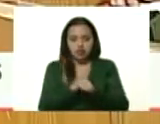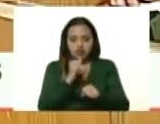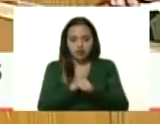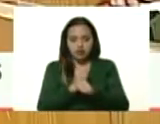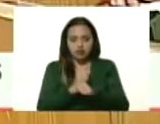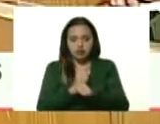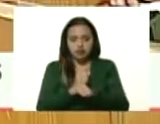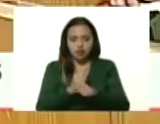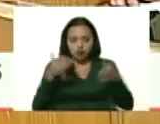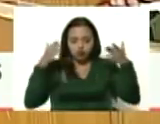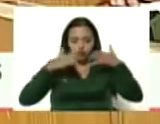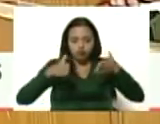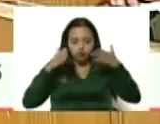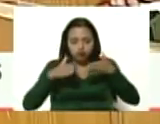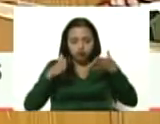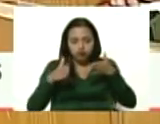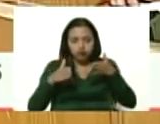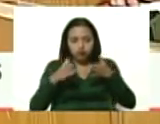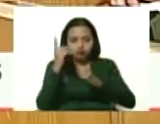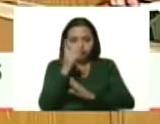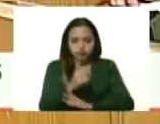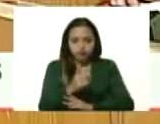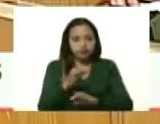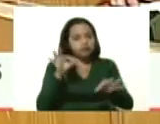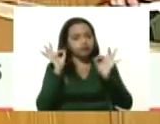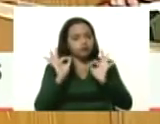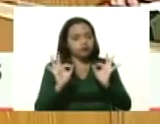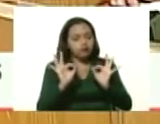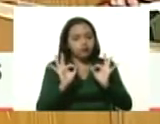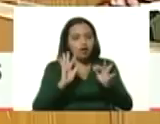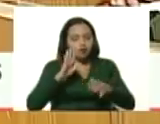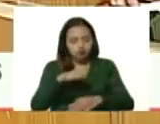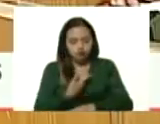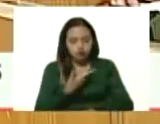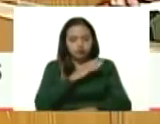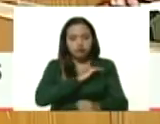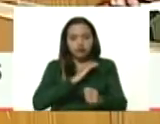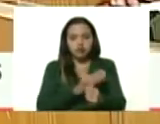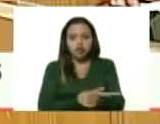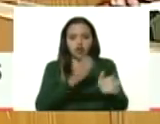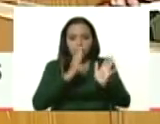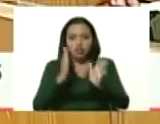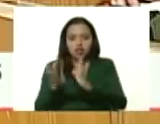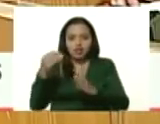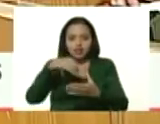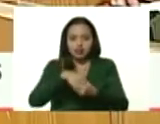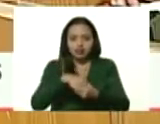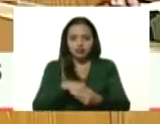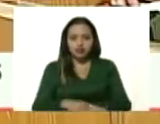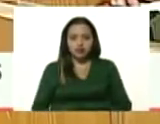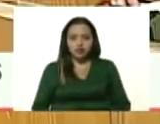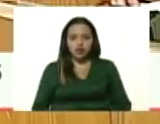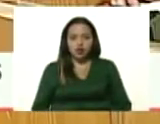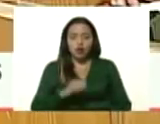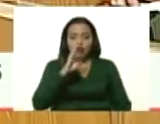con orientaciones y órdenes precisas para fortalecer la organización hacia adentro de las